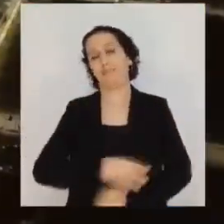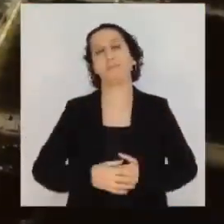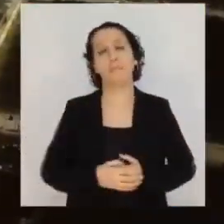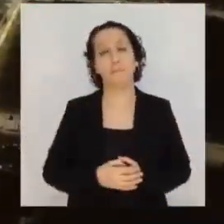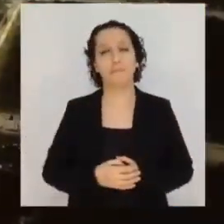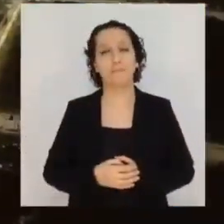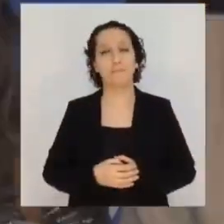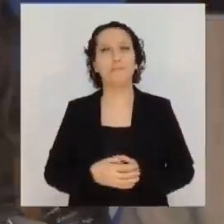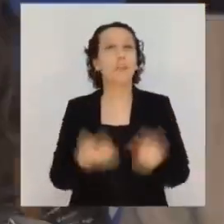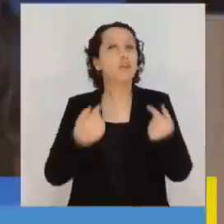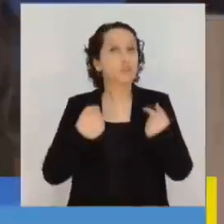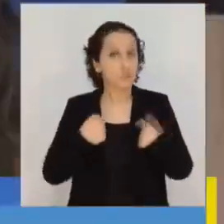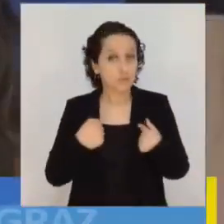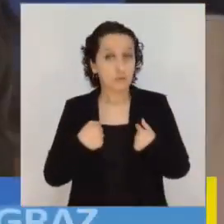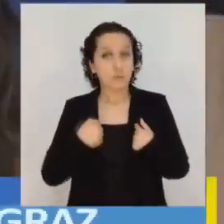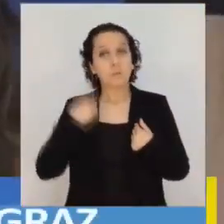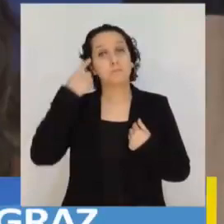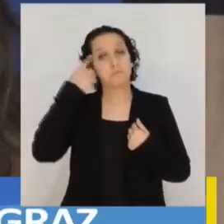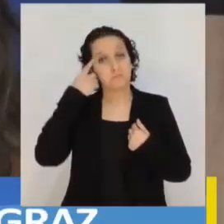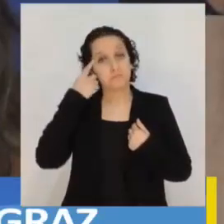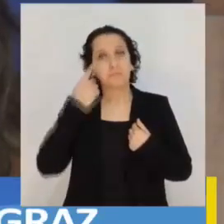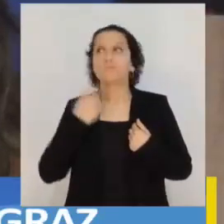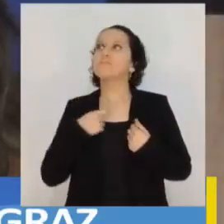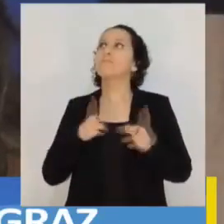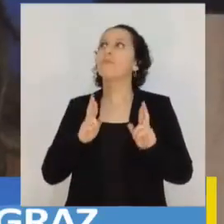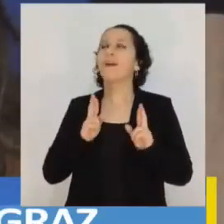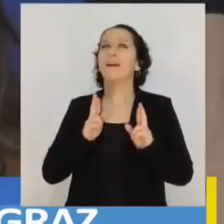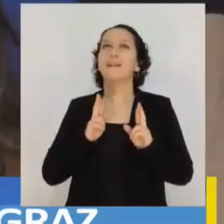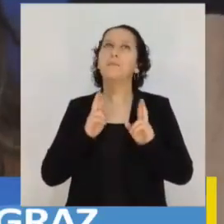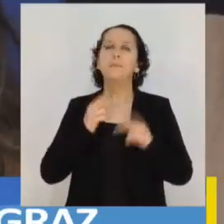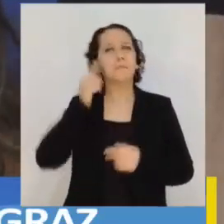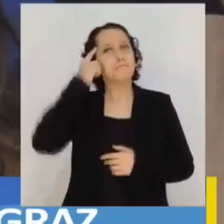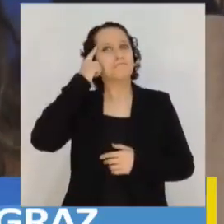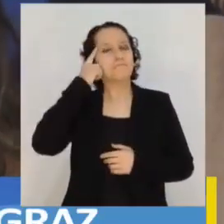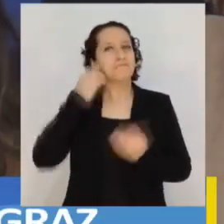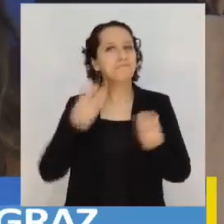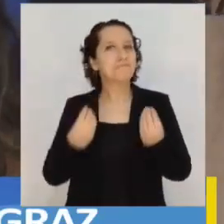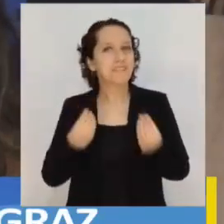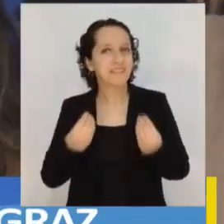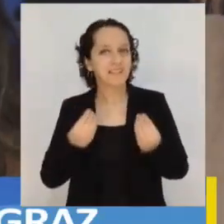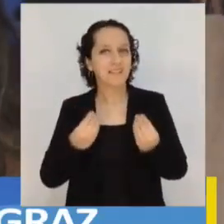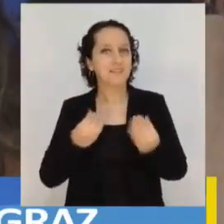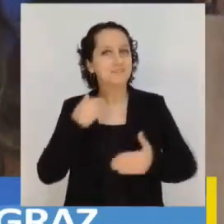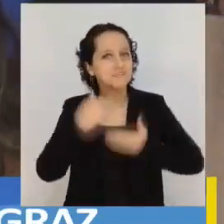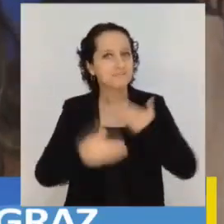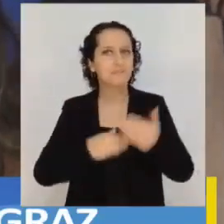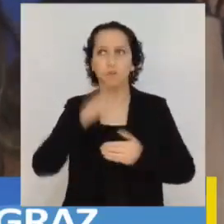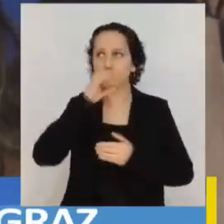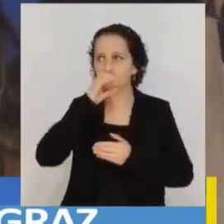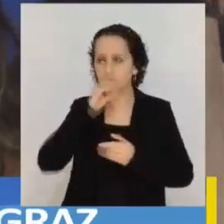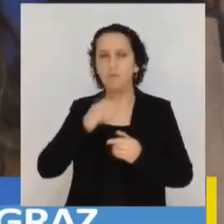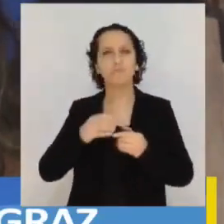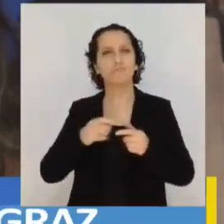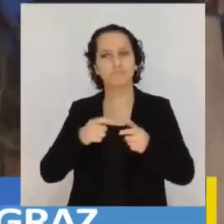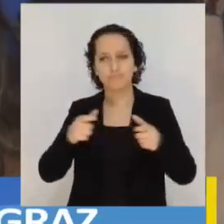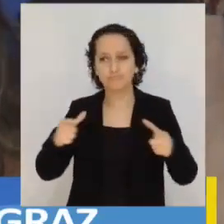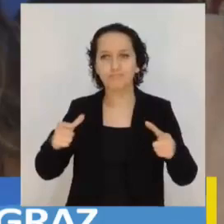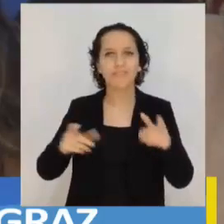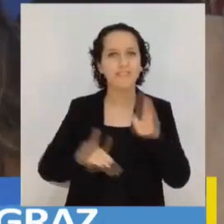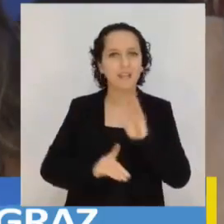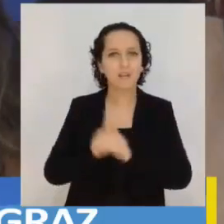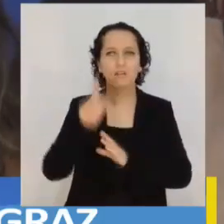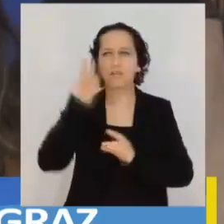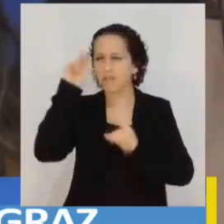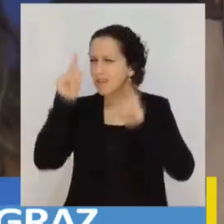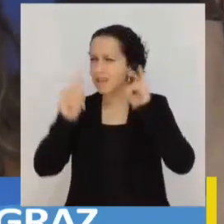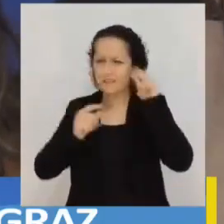me da personalmente mucha esperanza como el desarrollo de Concepción hacia lo creativo, que